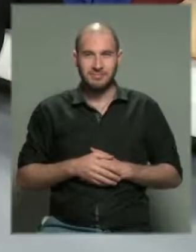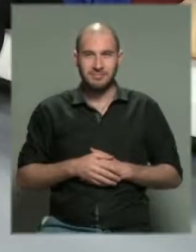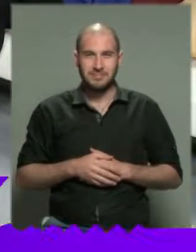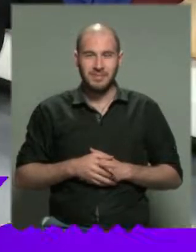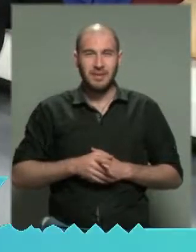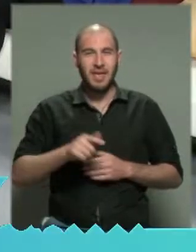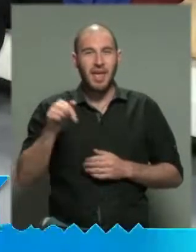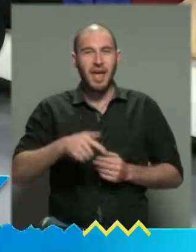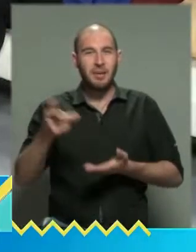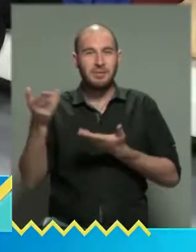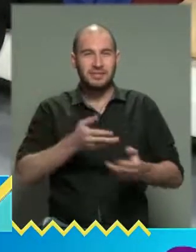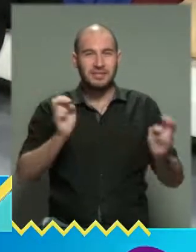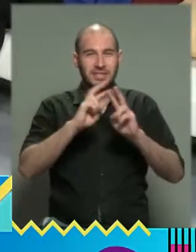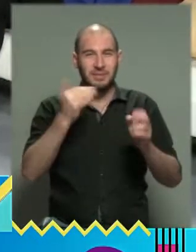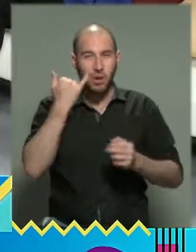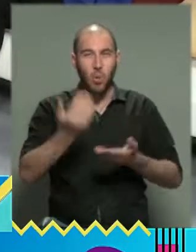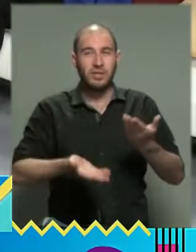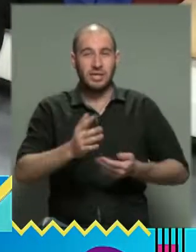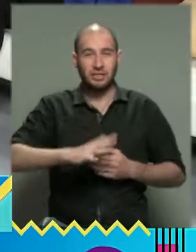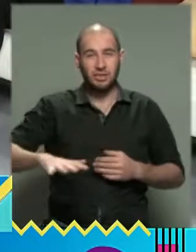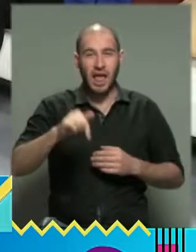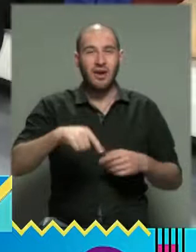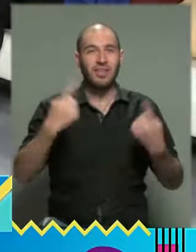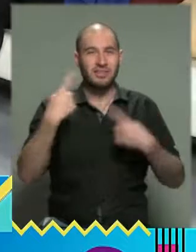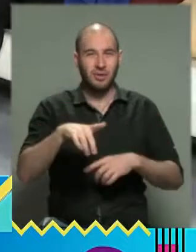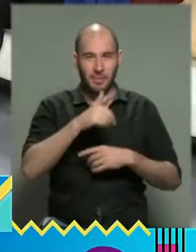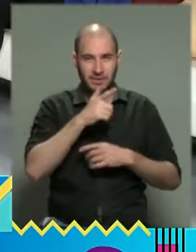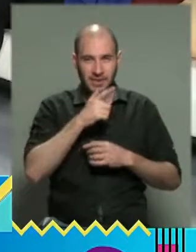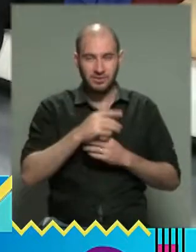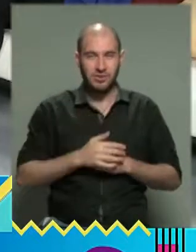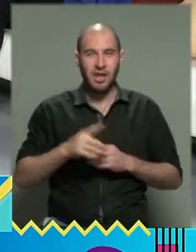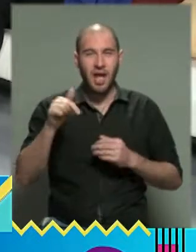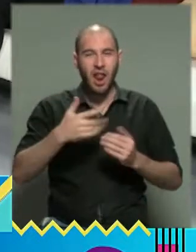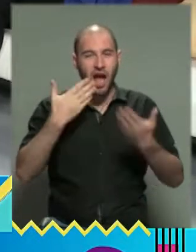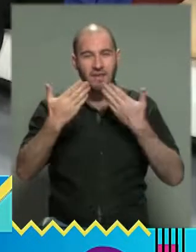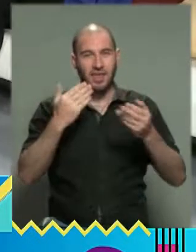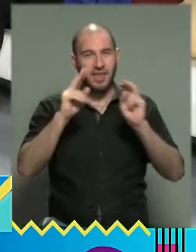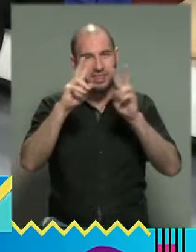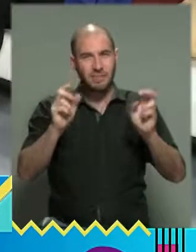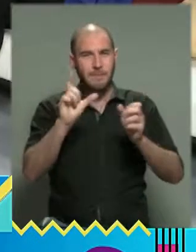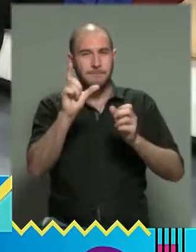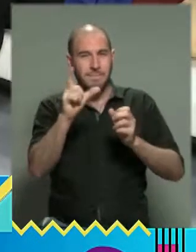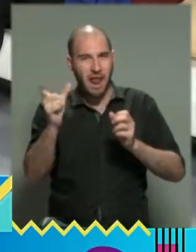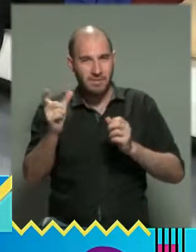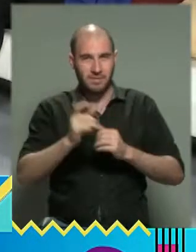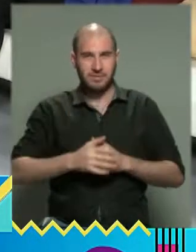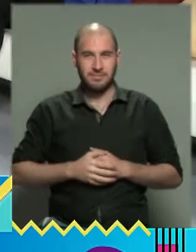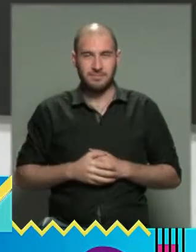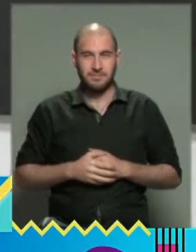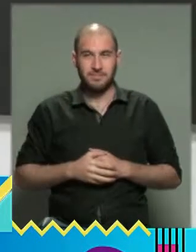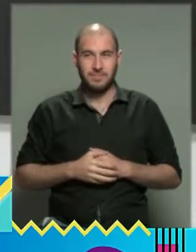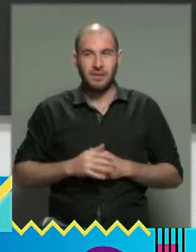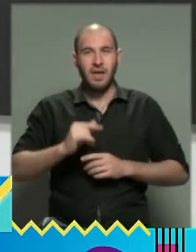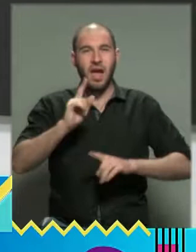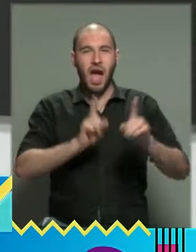Bien, está presentado el tema de la justicia social hoy en Distintos Parecidos y para poder hablar de este término que a